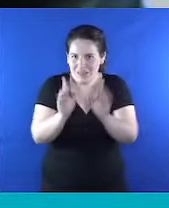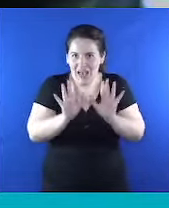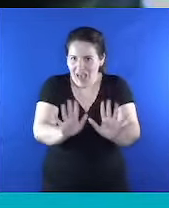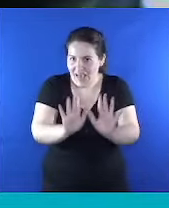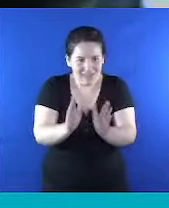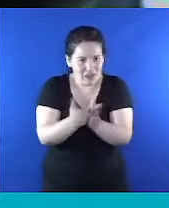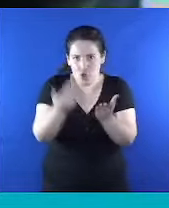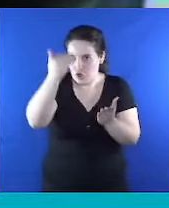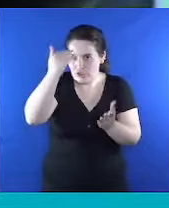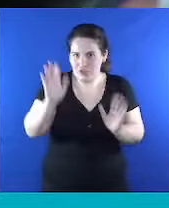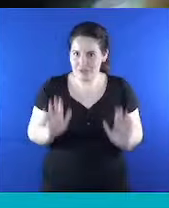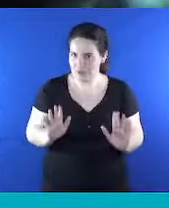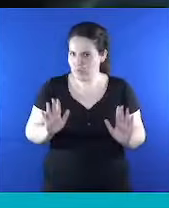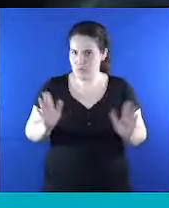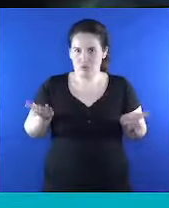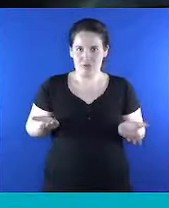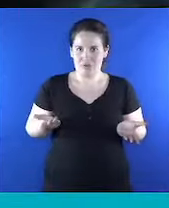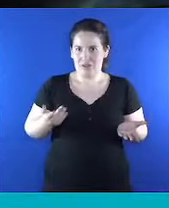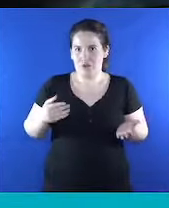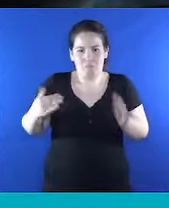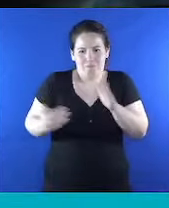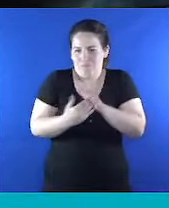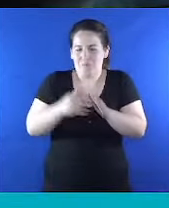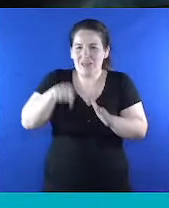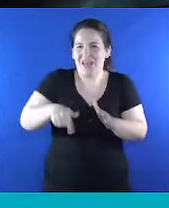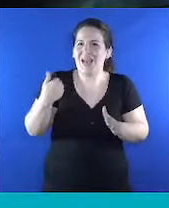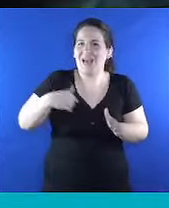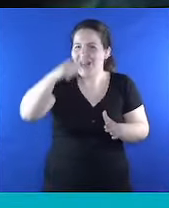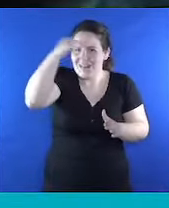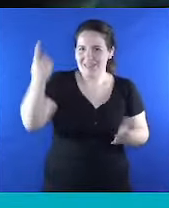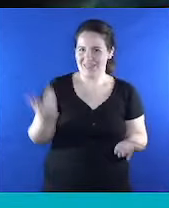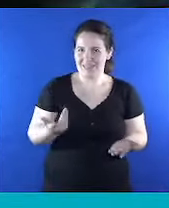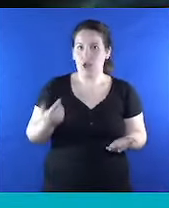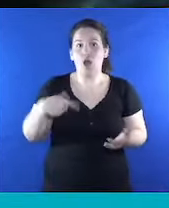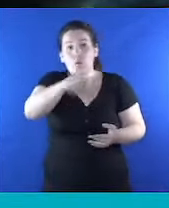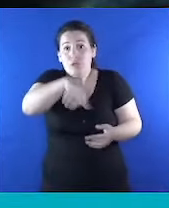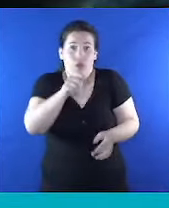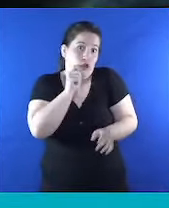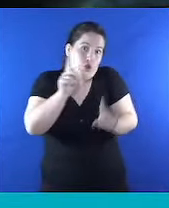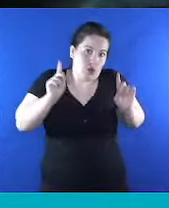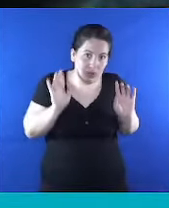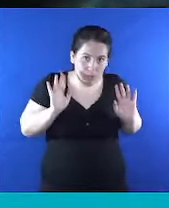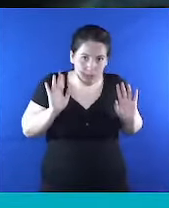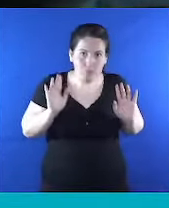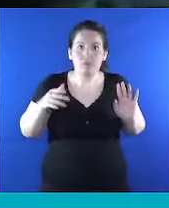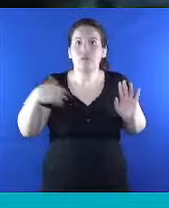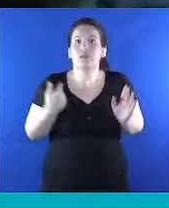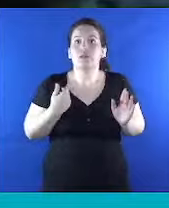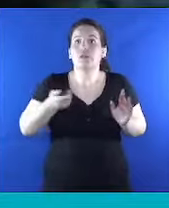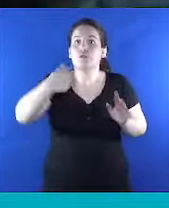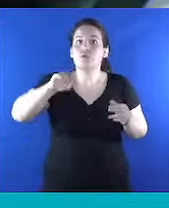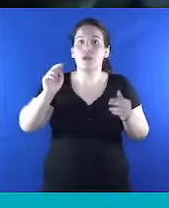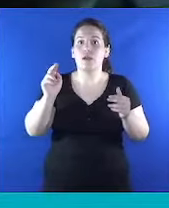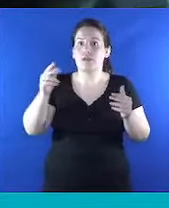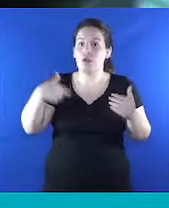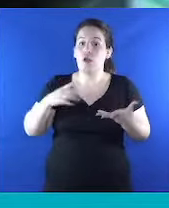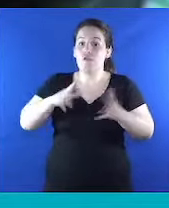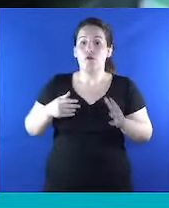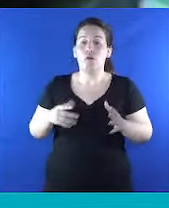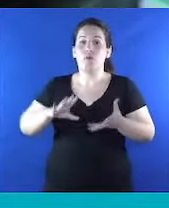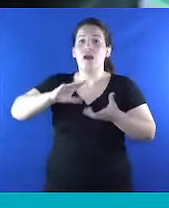Constitución son principios fundantes de nuestra nación no digo por más de que a ustedes no le gustan y que no se animen a plantear una